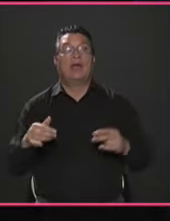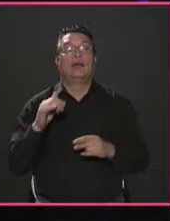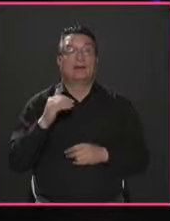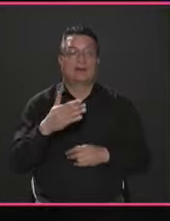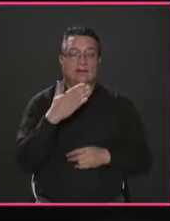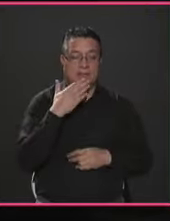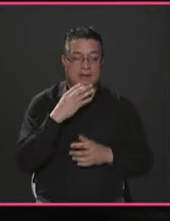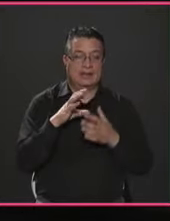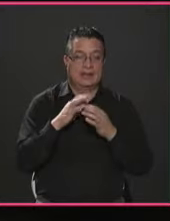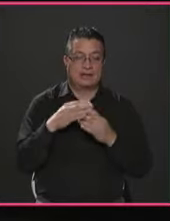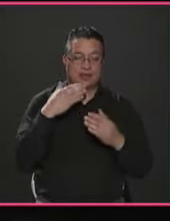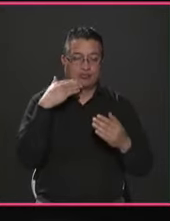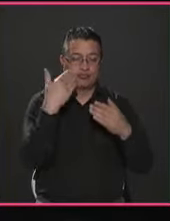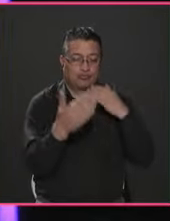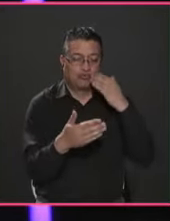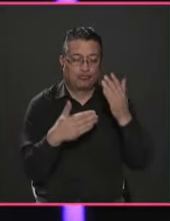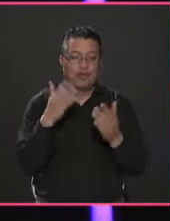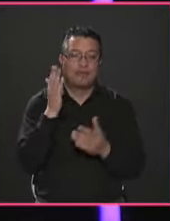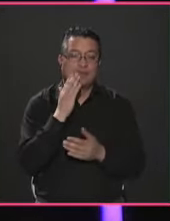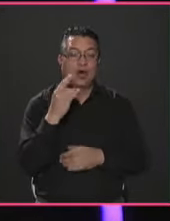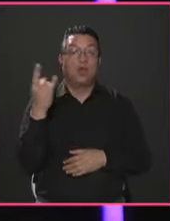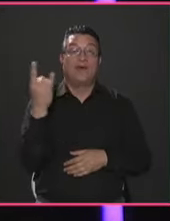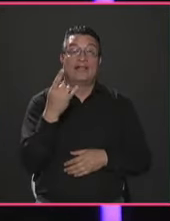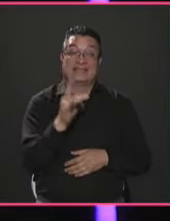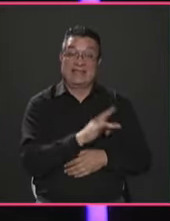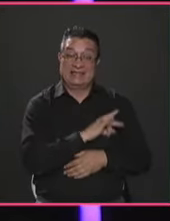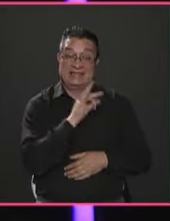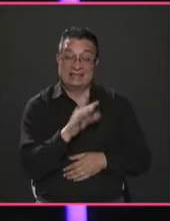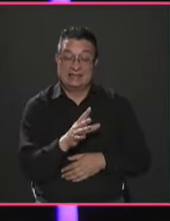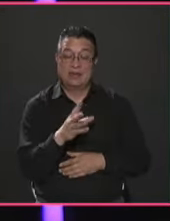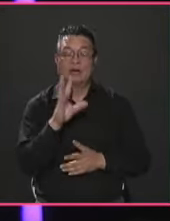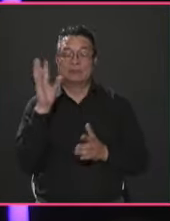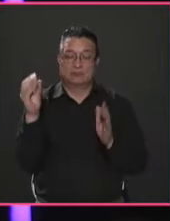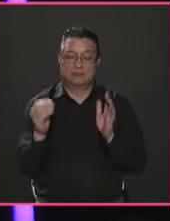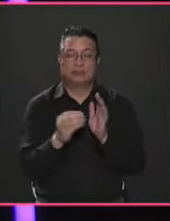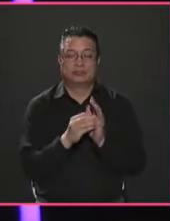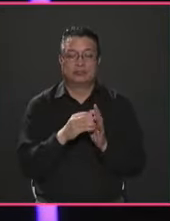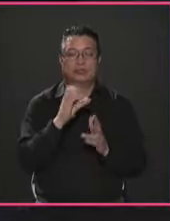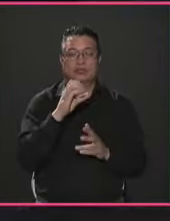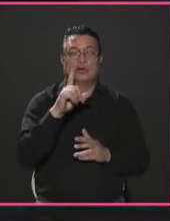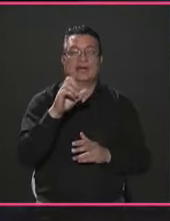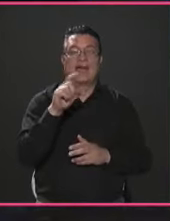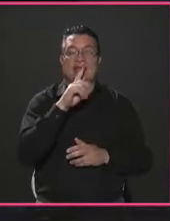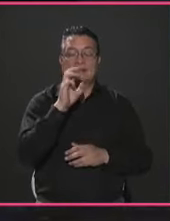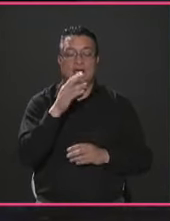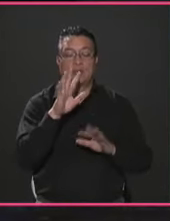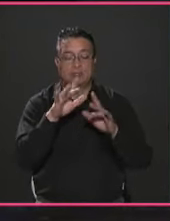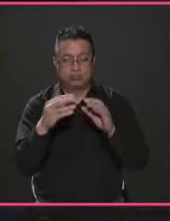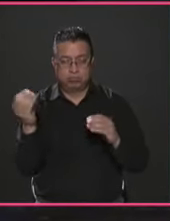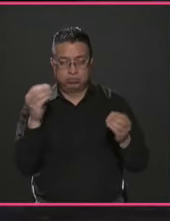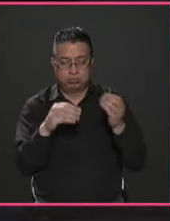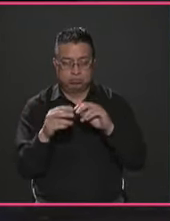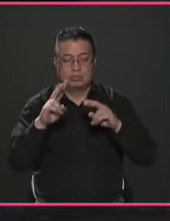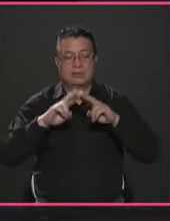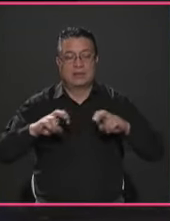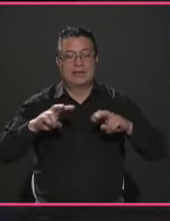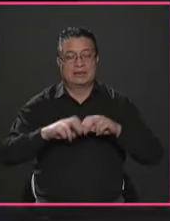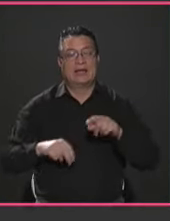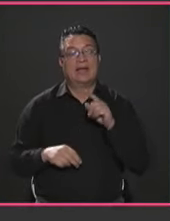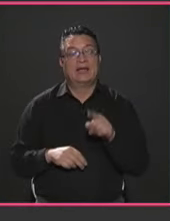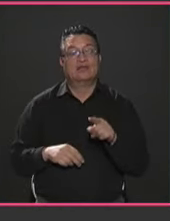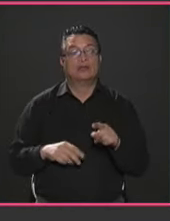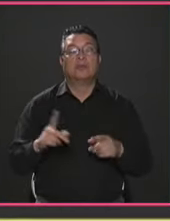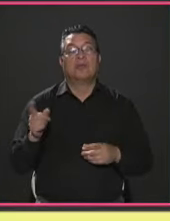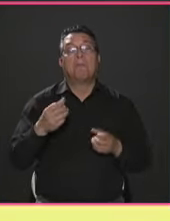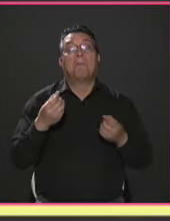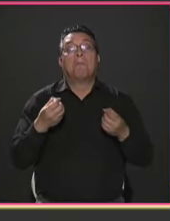gracias a La donación generosa de la Universidad de Chile instalamos un classter de cómputo para analizar estos datos si esto no